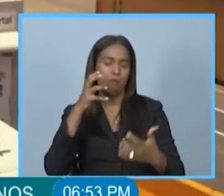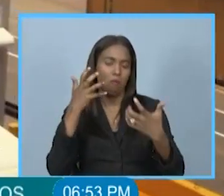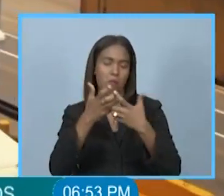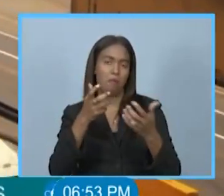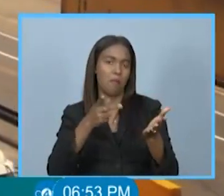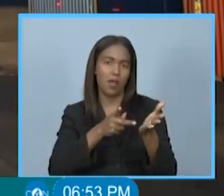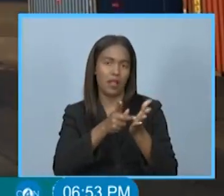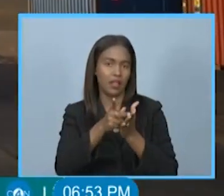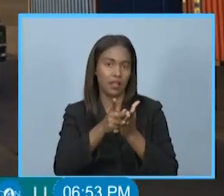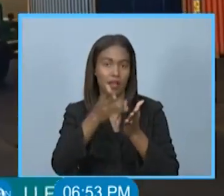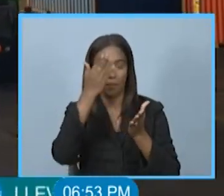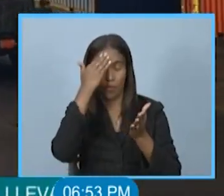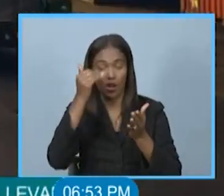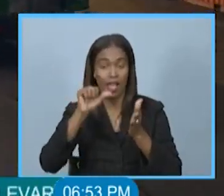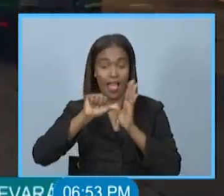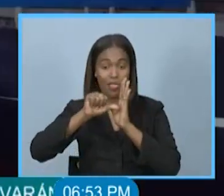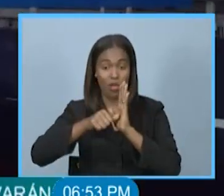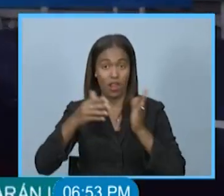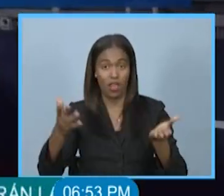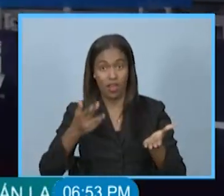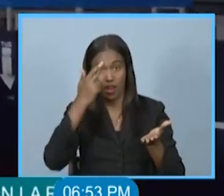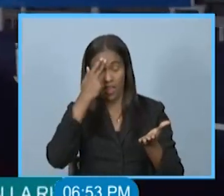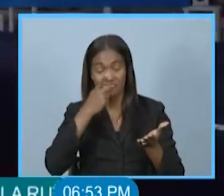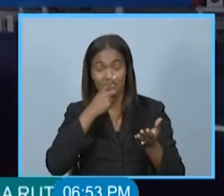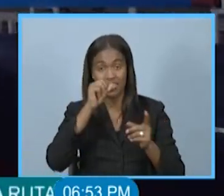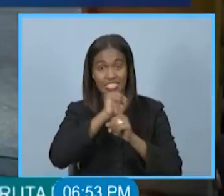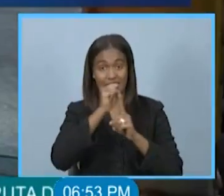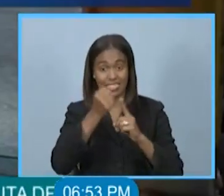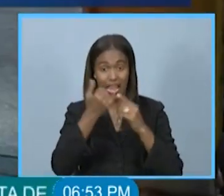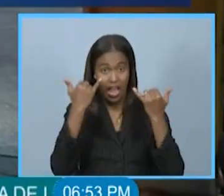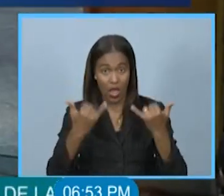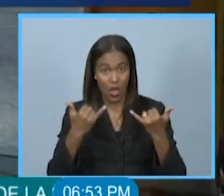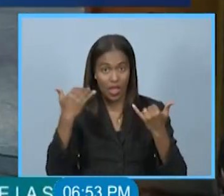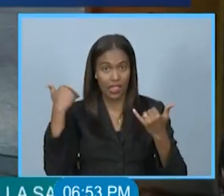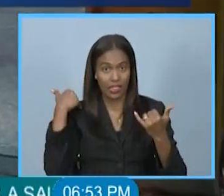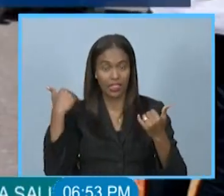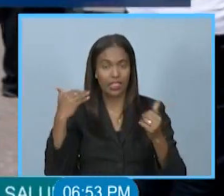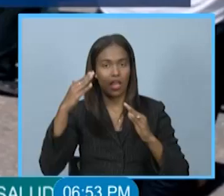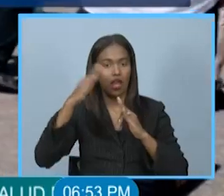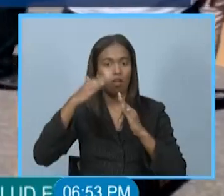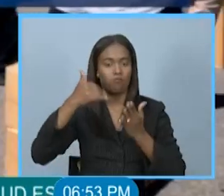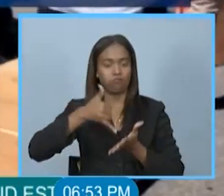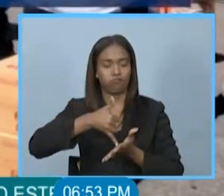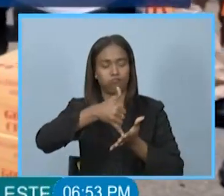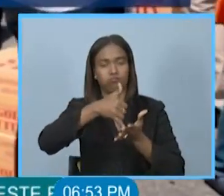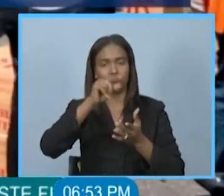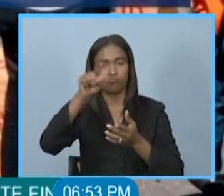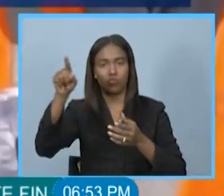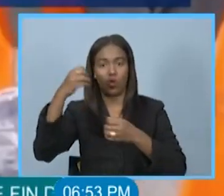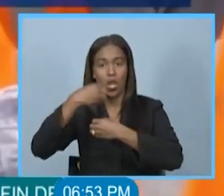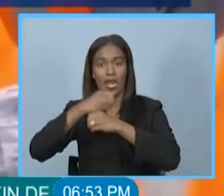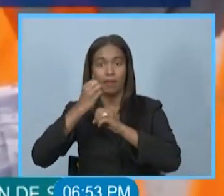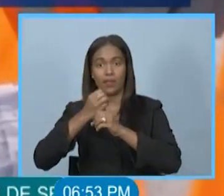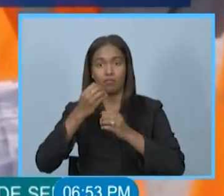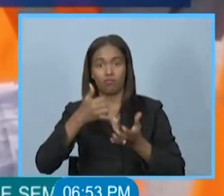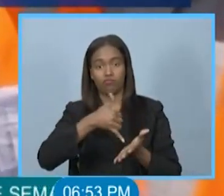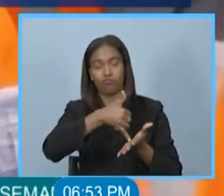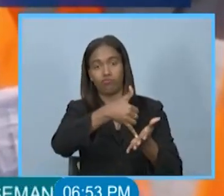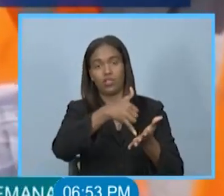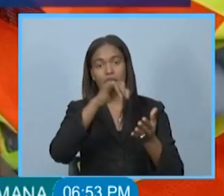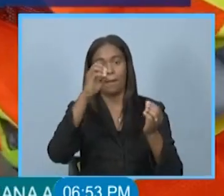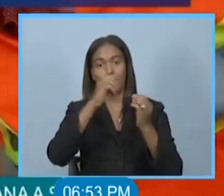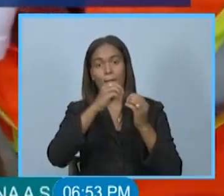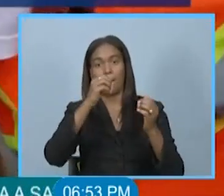con la verdad porque las aduanas dominicanas en los momentos actuales cuentan con el reconocimiento de organismos internacionales y el nivel